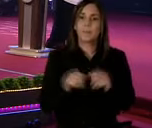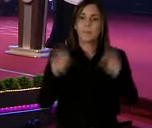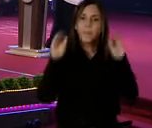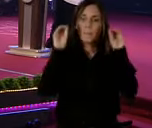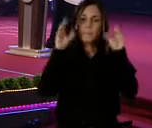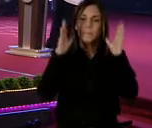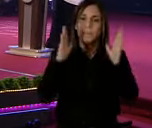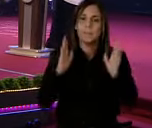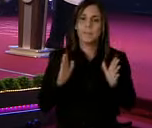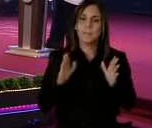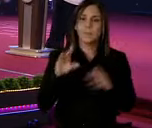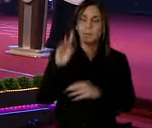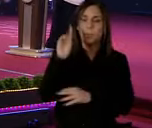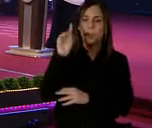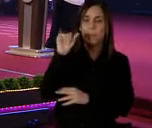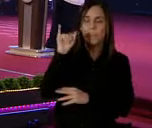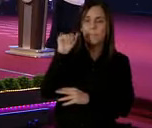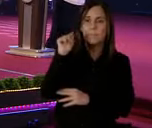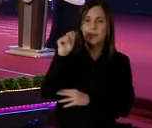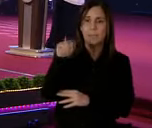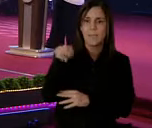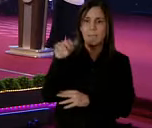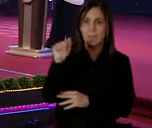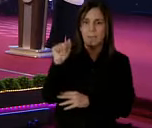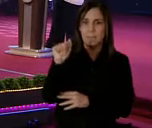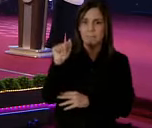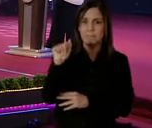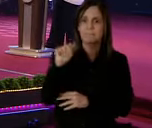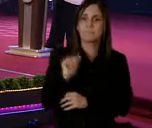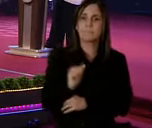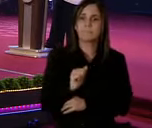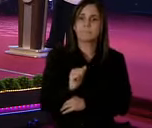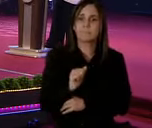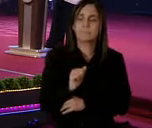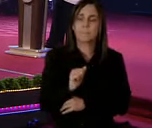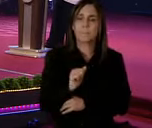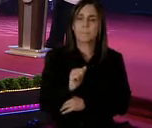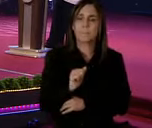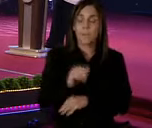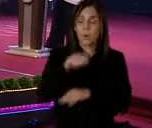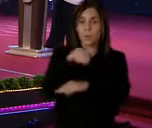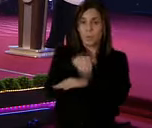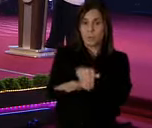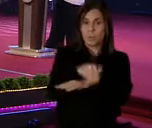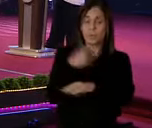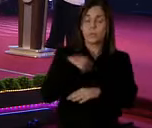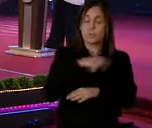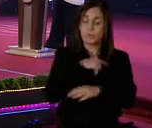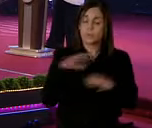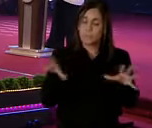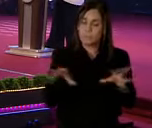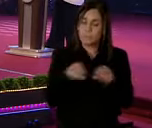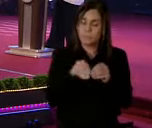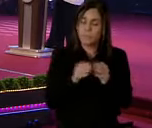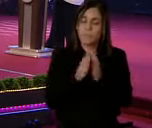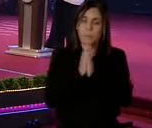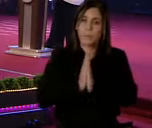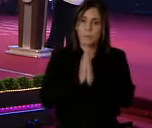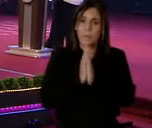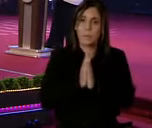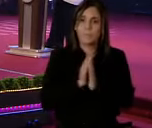palabra poderoso en la mañana. En la noche nos reunimos para adorar al Señor. El jueves continúan las clases por